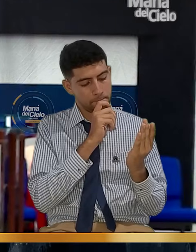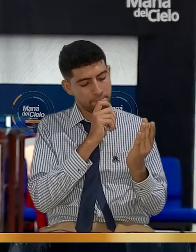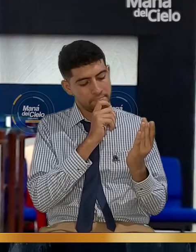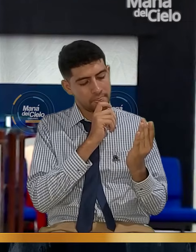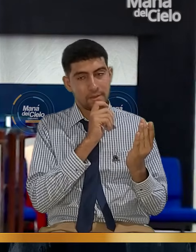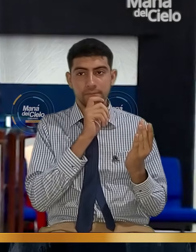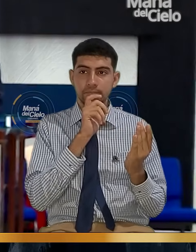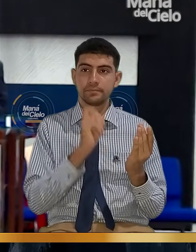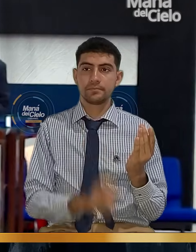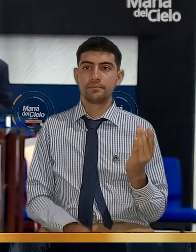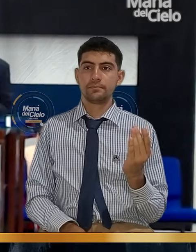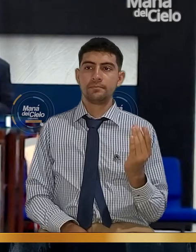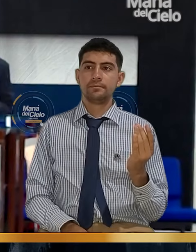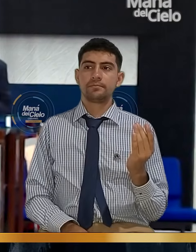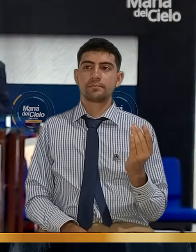Escudriñar las